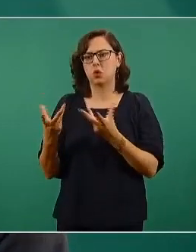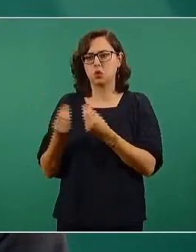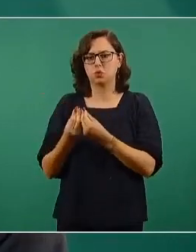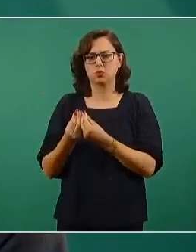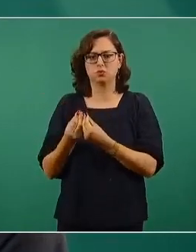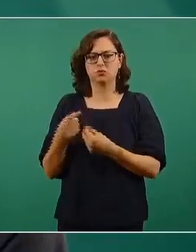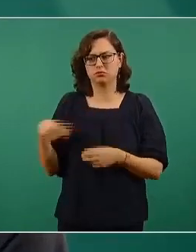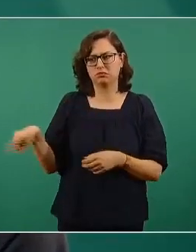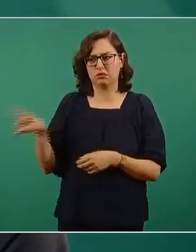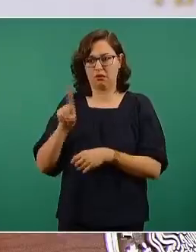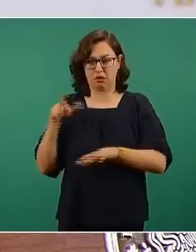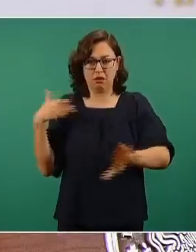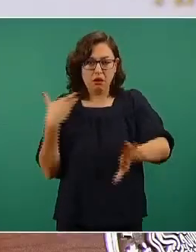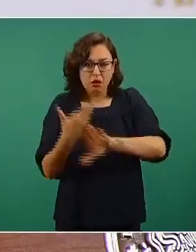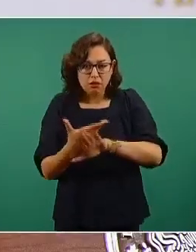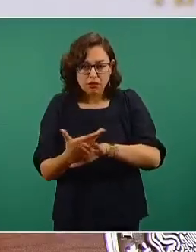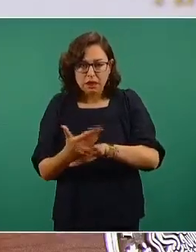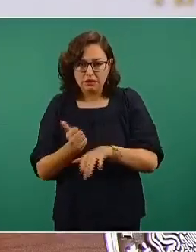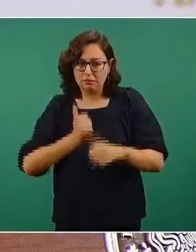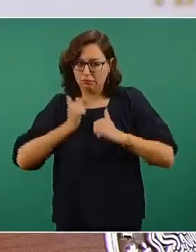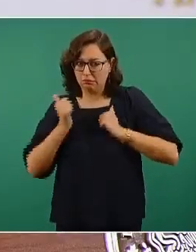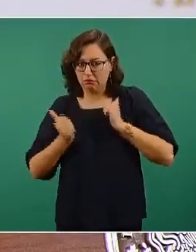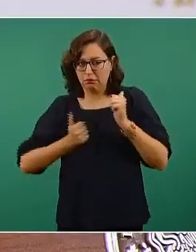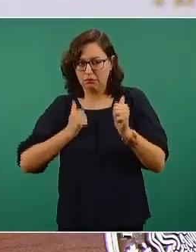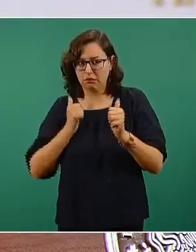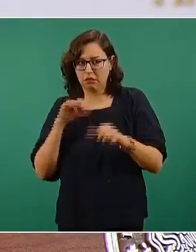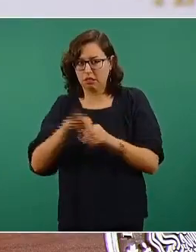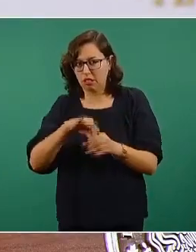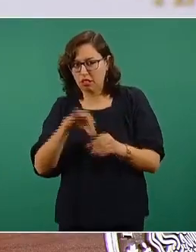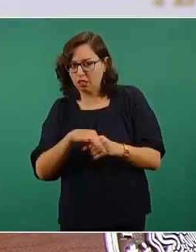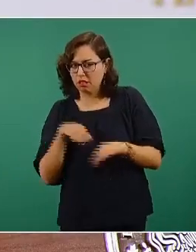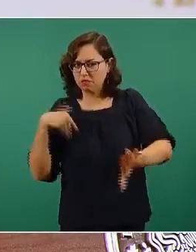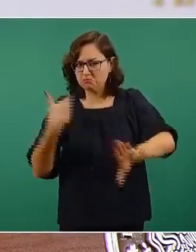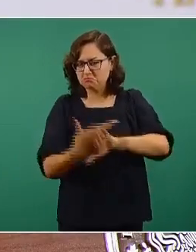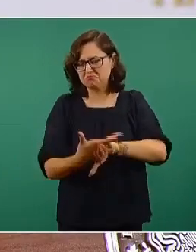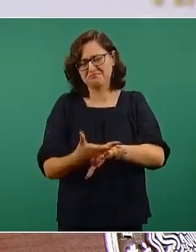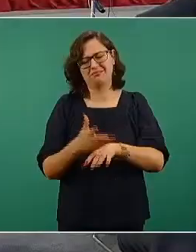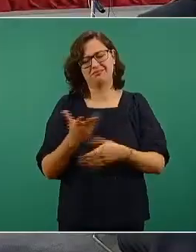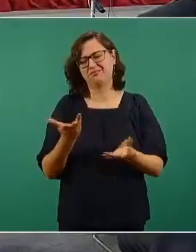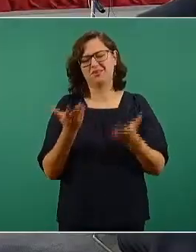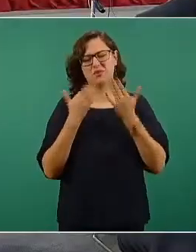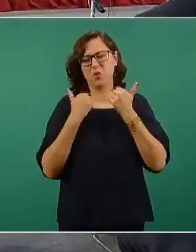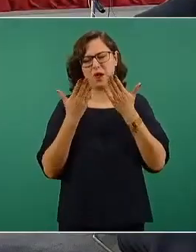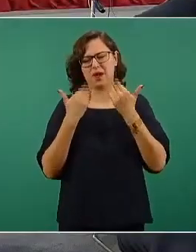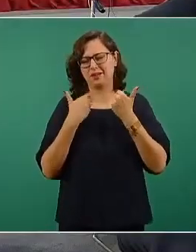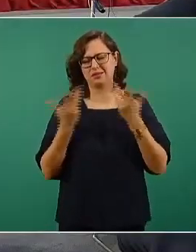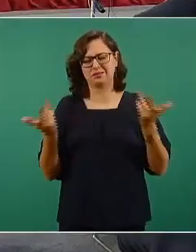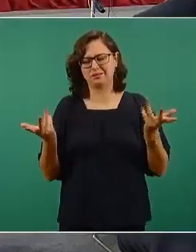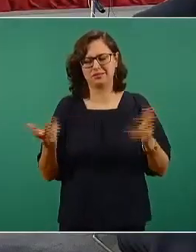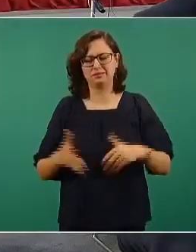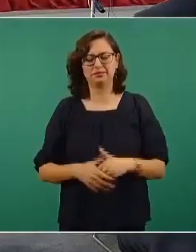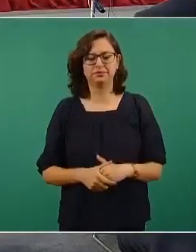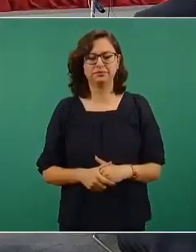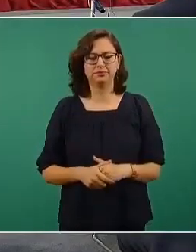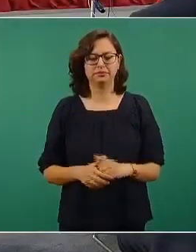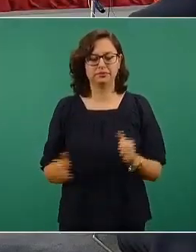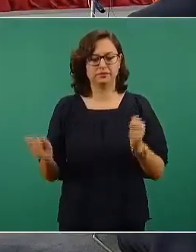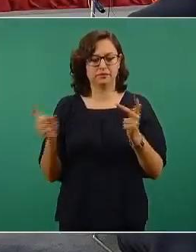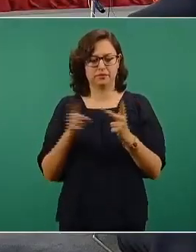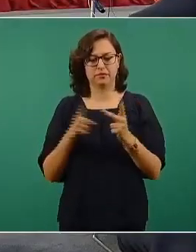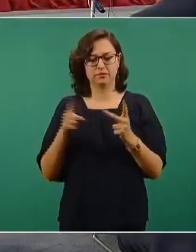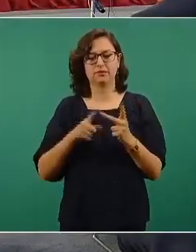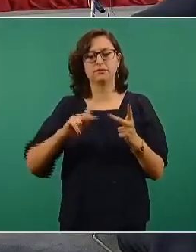ellos no se meten en cuestiones electorales o políticas. Muchas gracias, presidente. La segunda